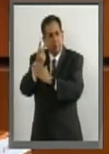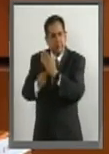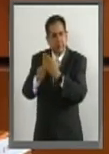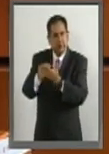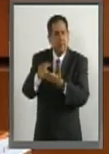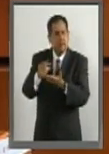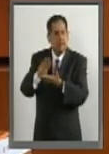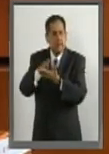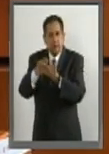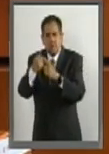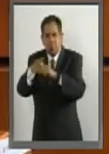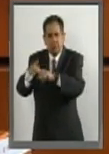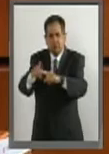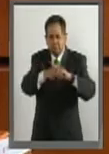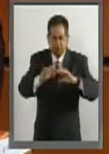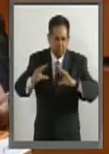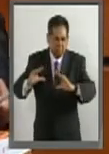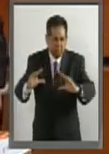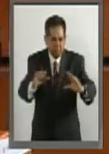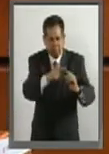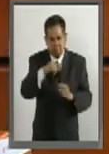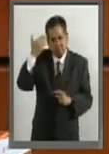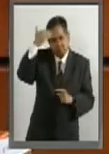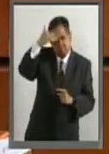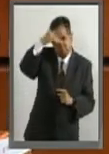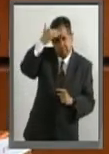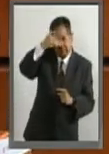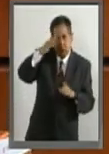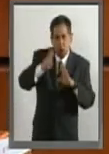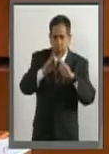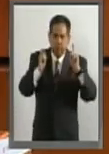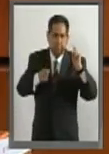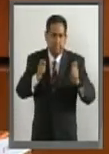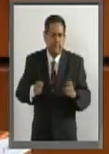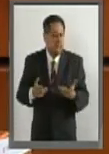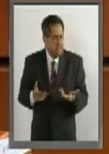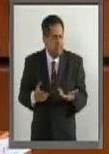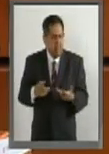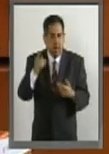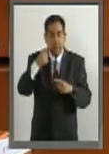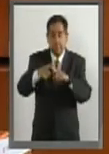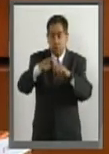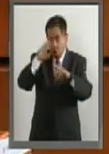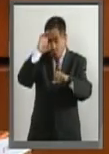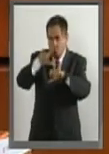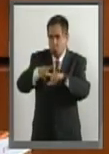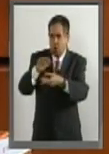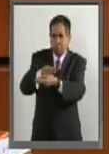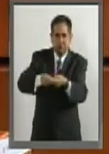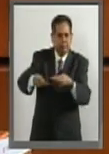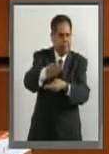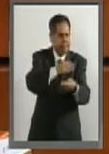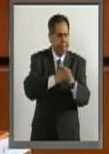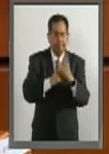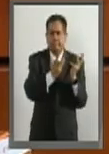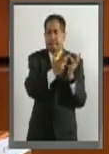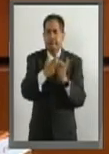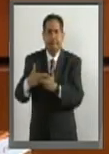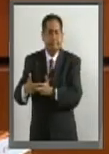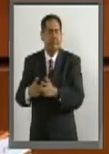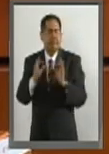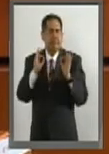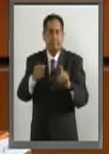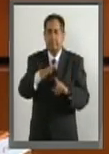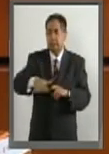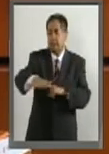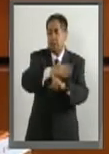docentes para dotarlos de las herramientas didácticas que hagan de la interculturalidad una convivencia armónica en un